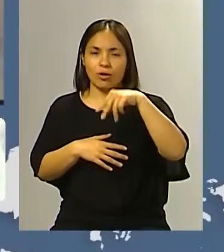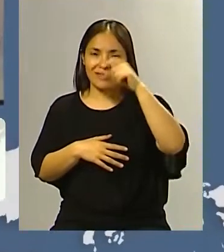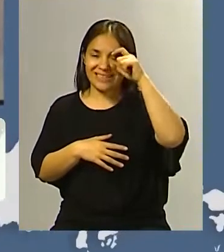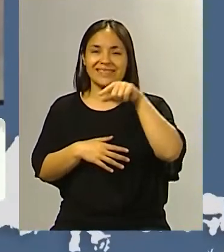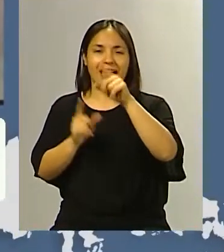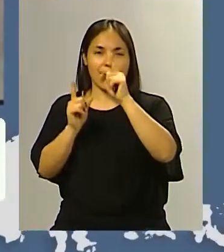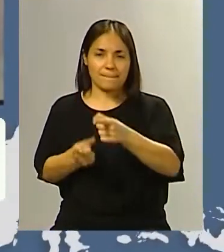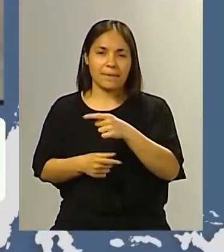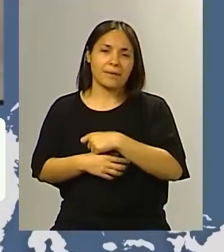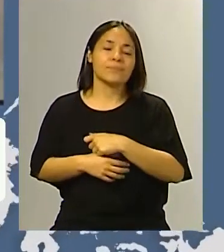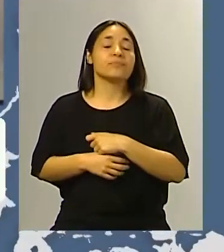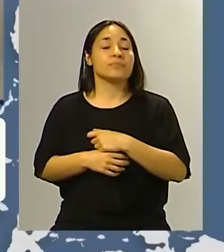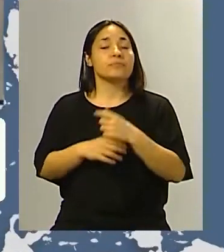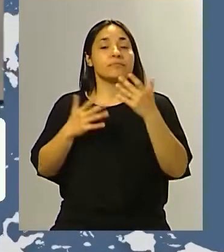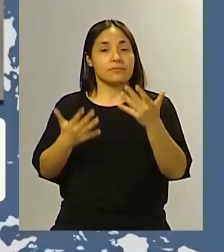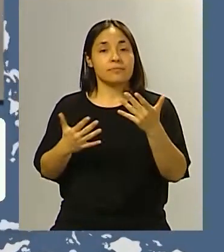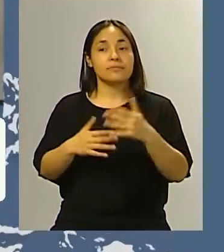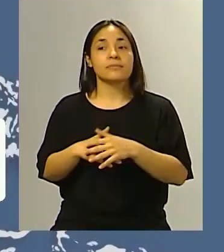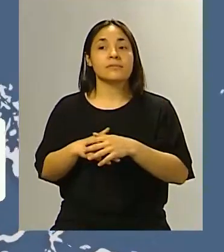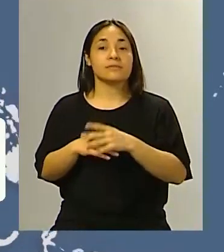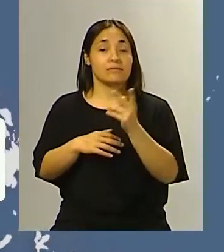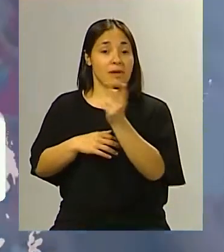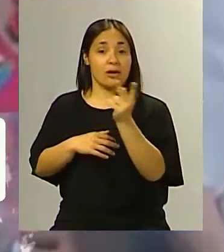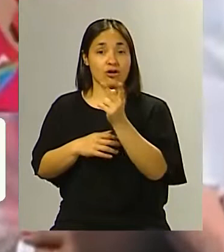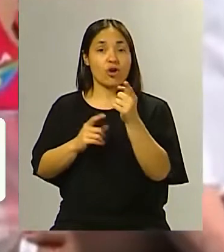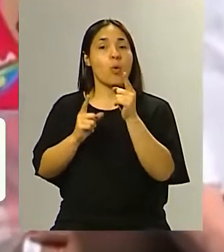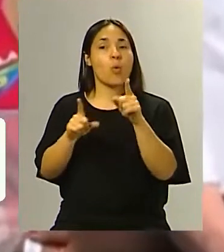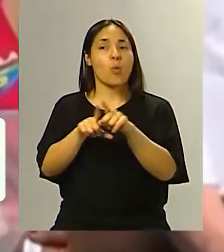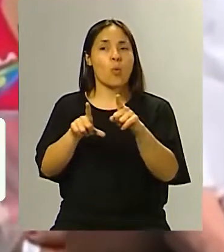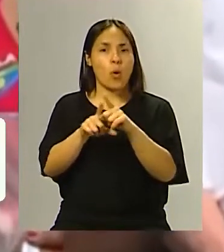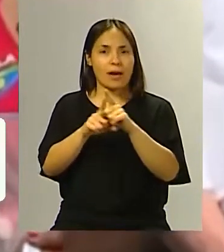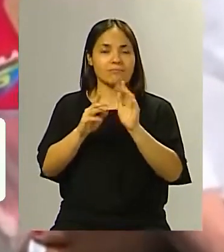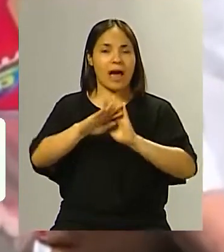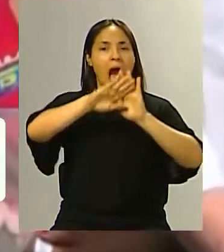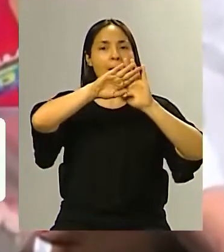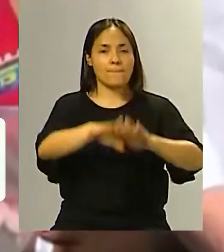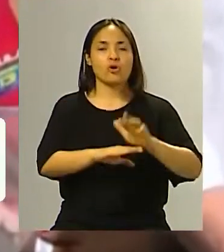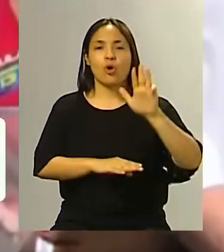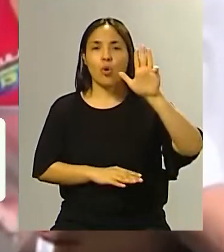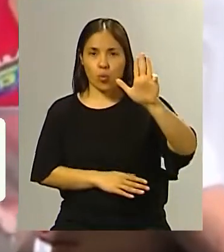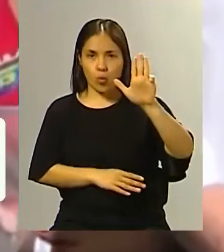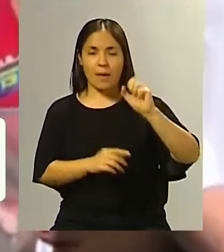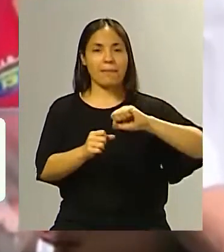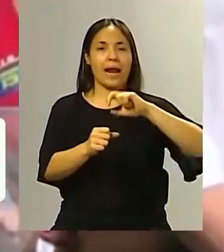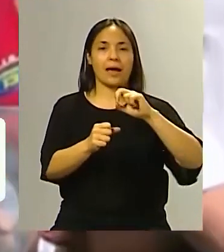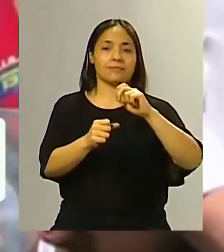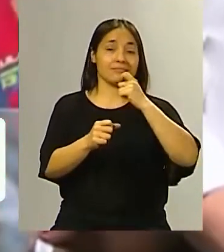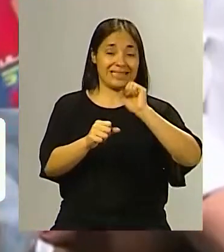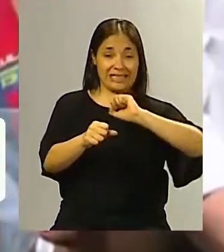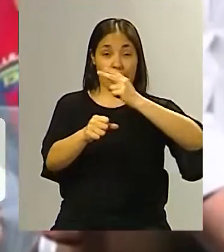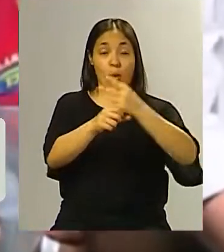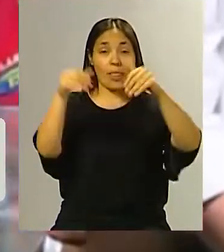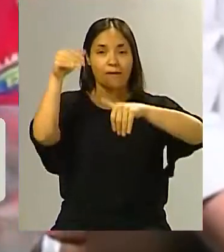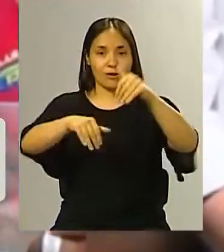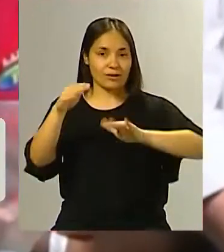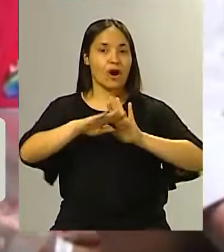que de algún modo, sobre todo en Simone Tebet, fueron contundentes en dar el apoyo a Lula para la segunda vuelta. Y lo